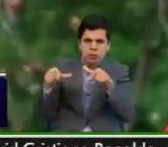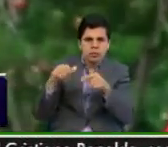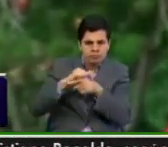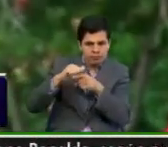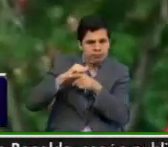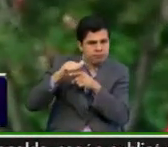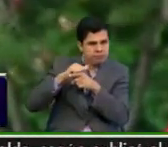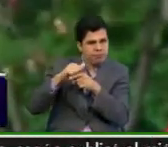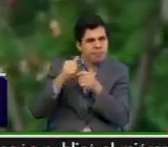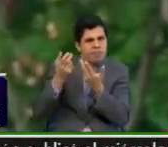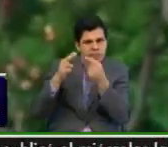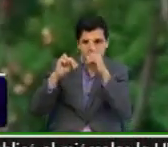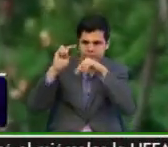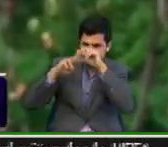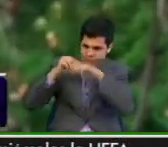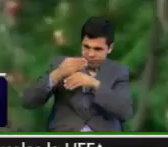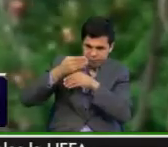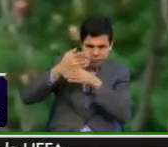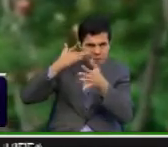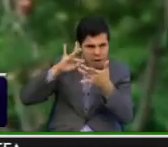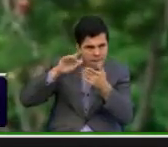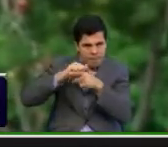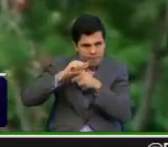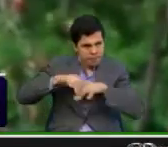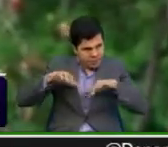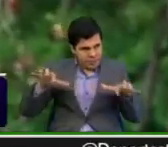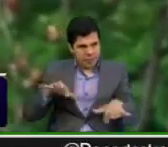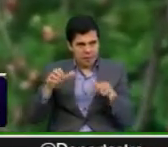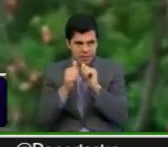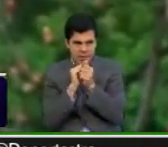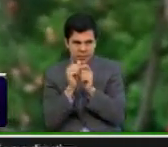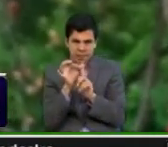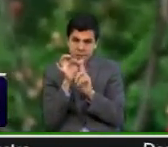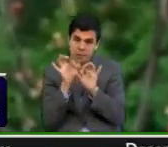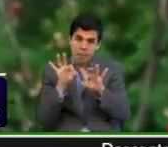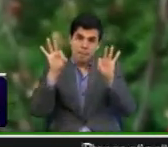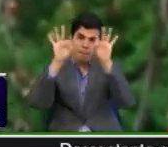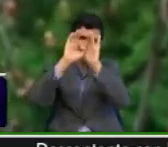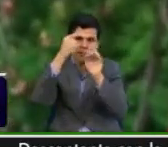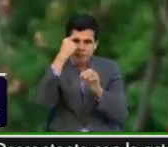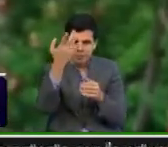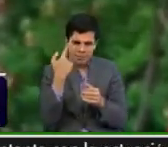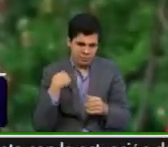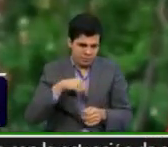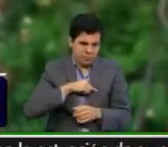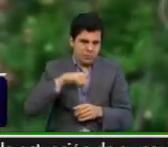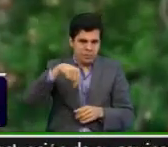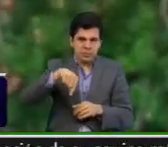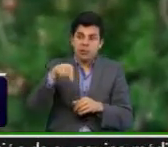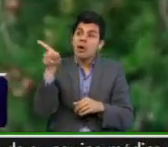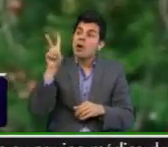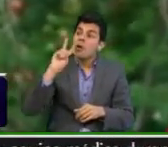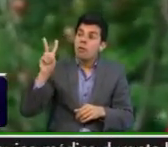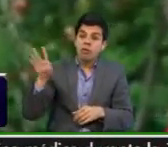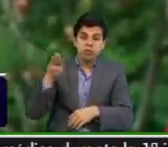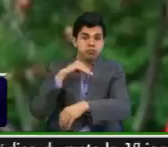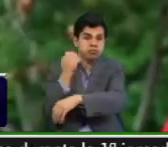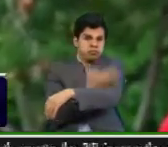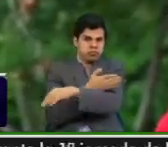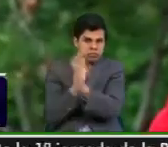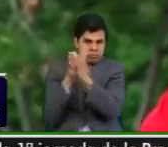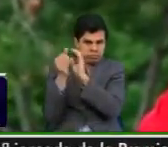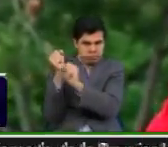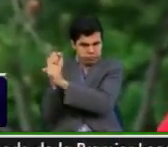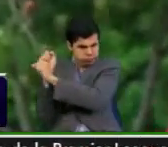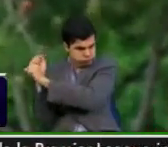pero la idea es construir un escenario digno para poder competir, aprovechando de que somos vecinos de un país fuerte, potencial